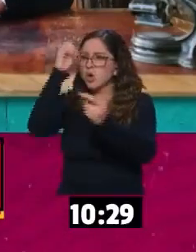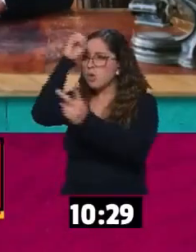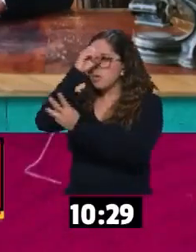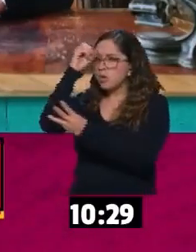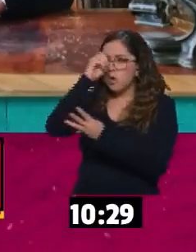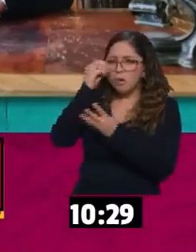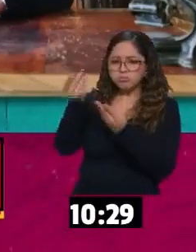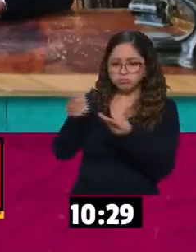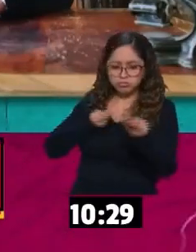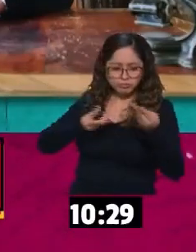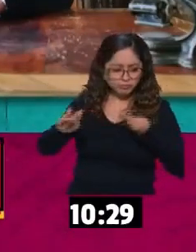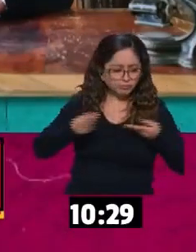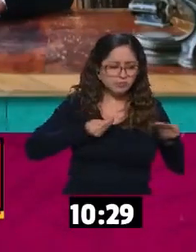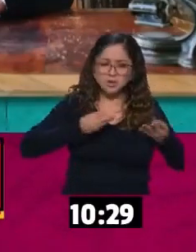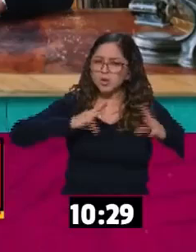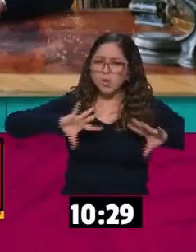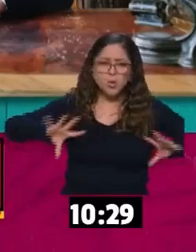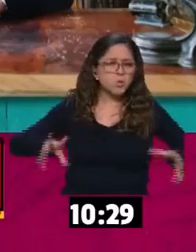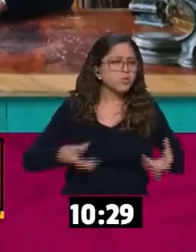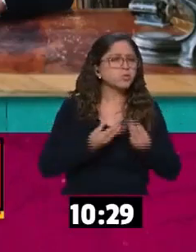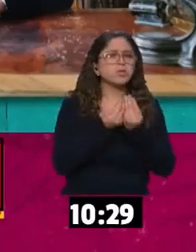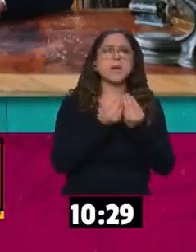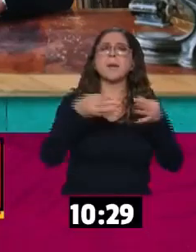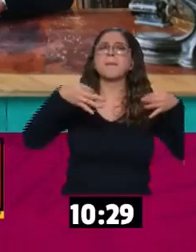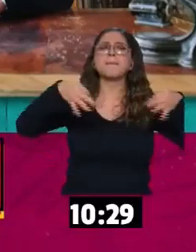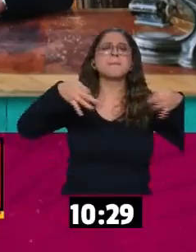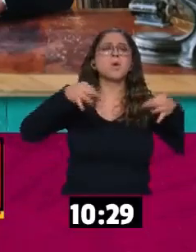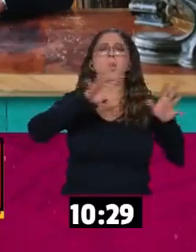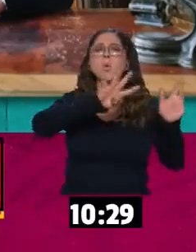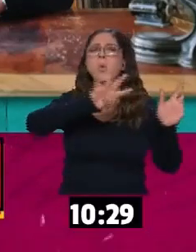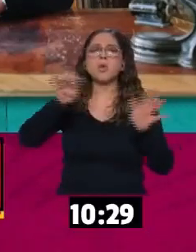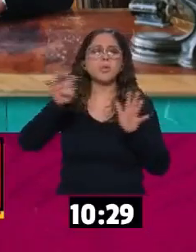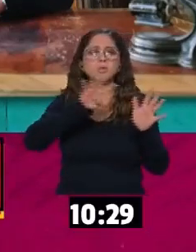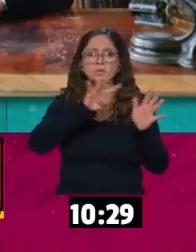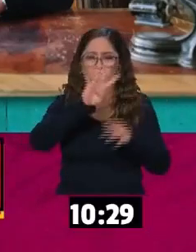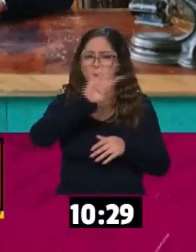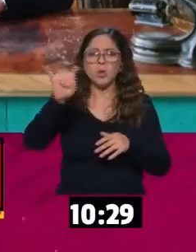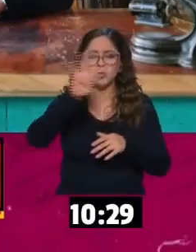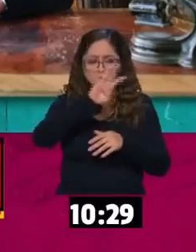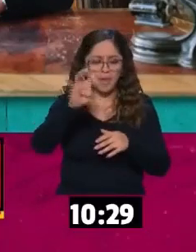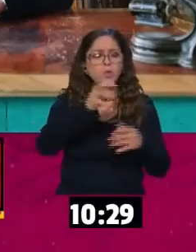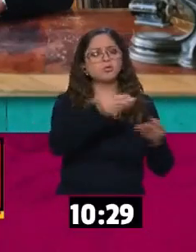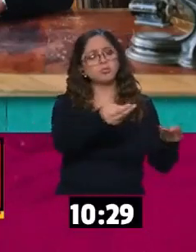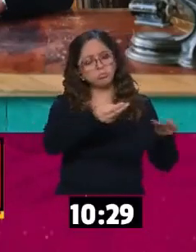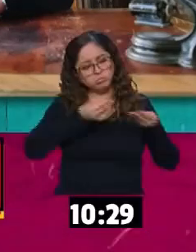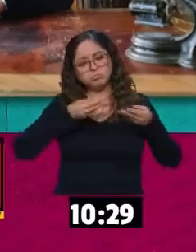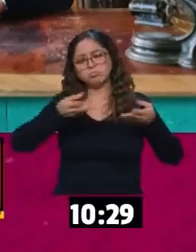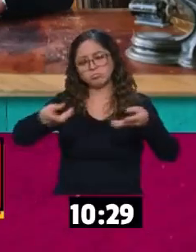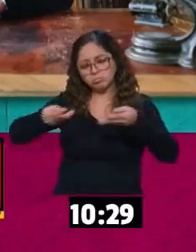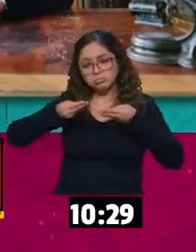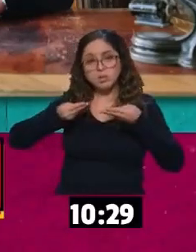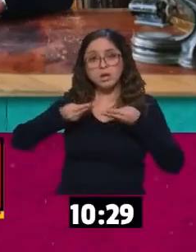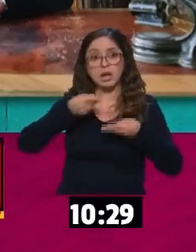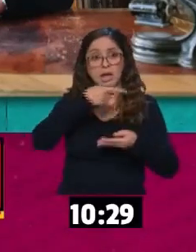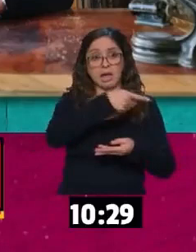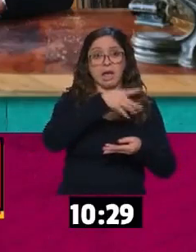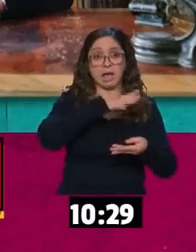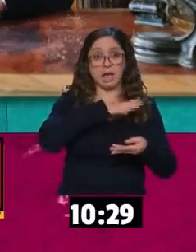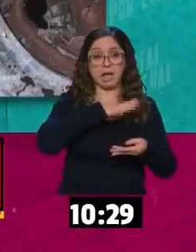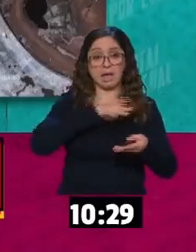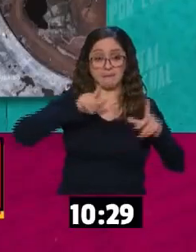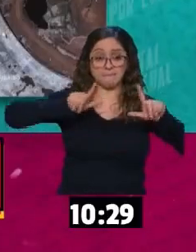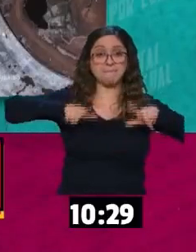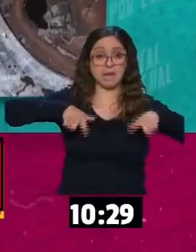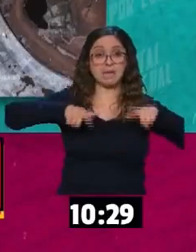Algo así como 400 documentos, los analizamos y los subimos a una página que todavía vive y